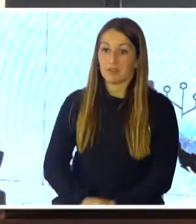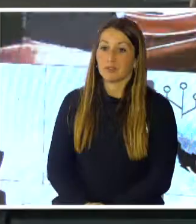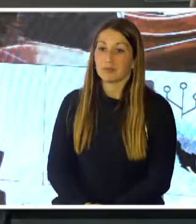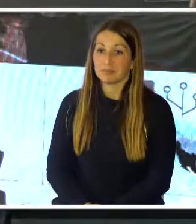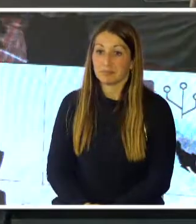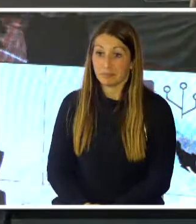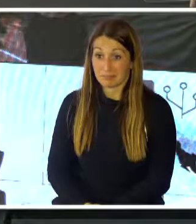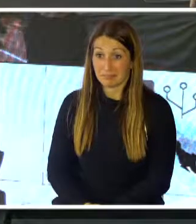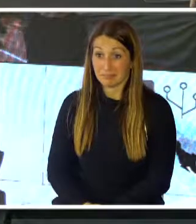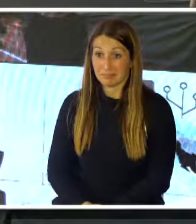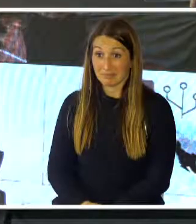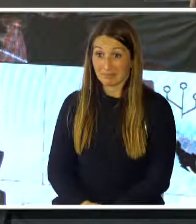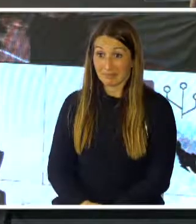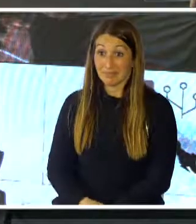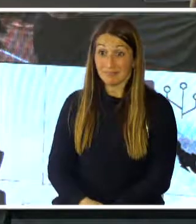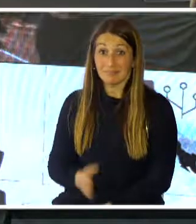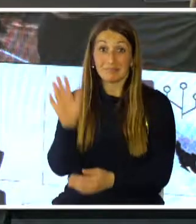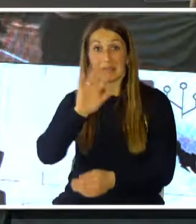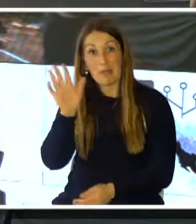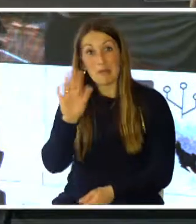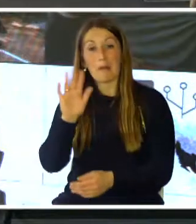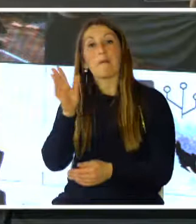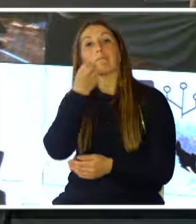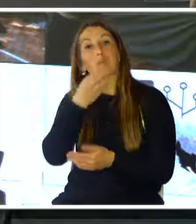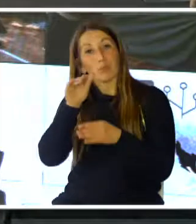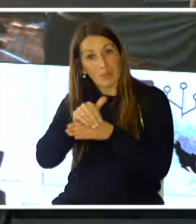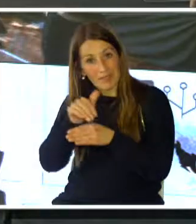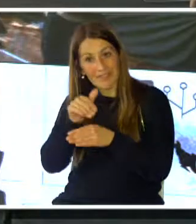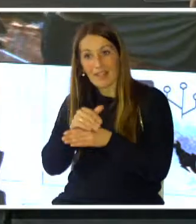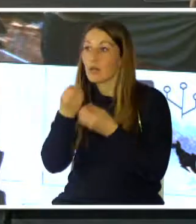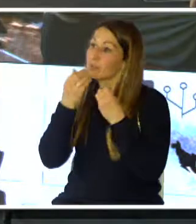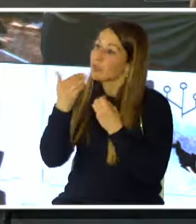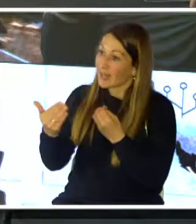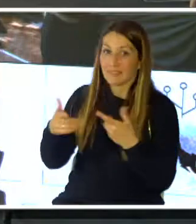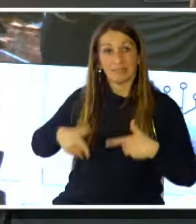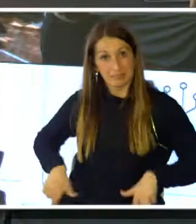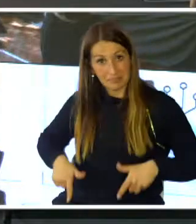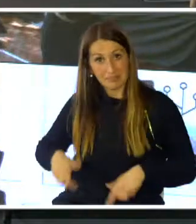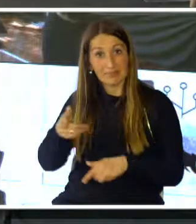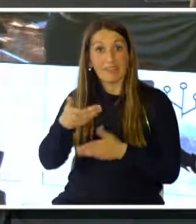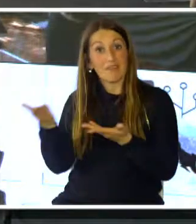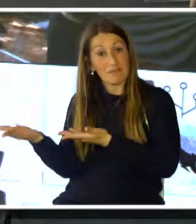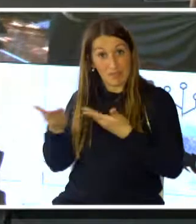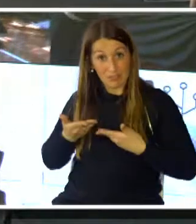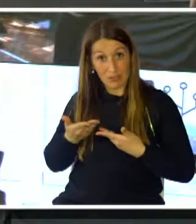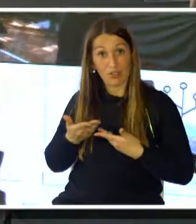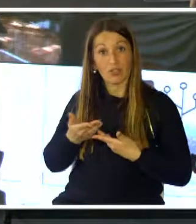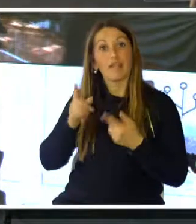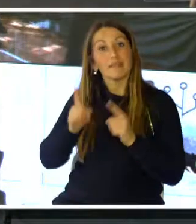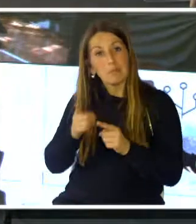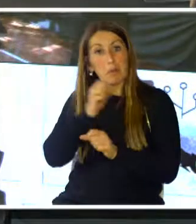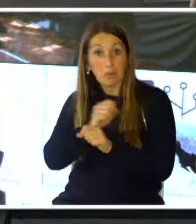hola a todos muy buenas tardes muchas gracias a la municipalidad por esta invitación puede dejarnos exponer